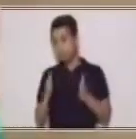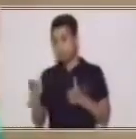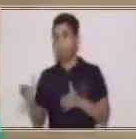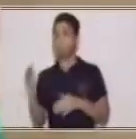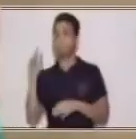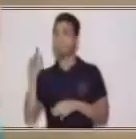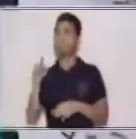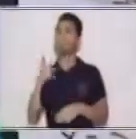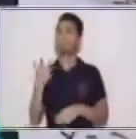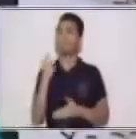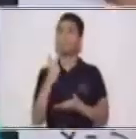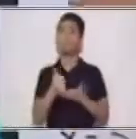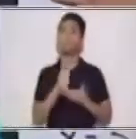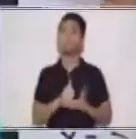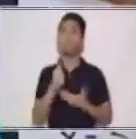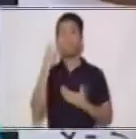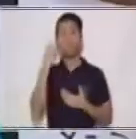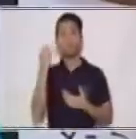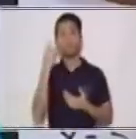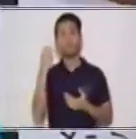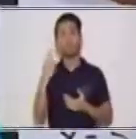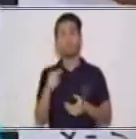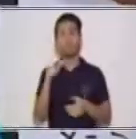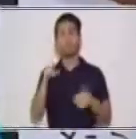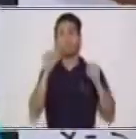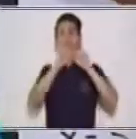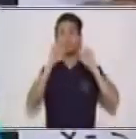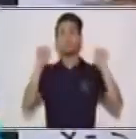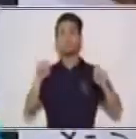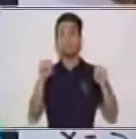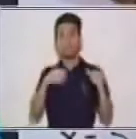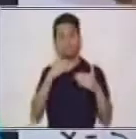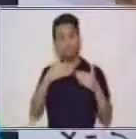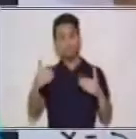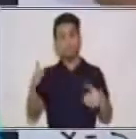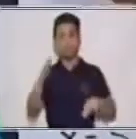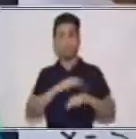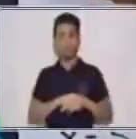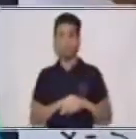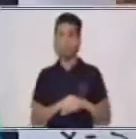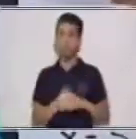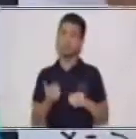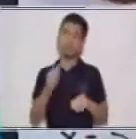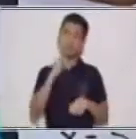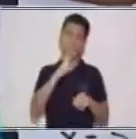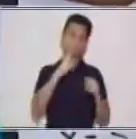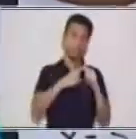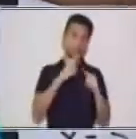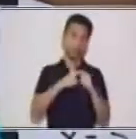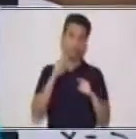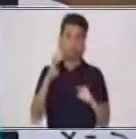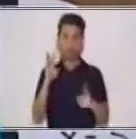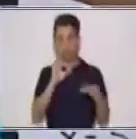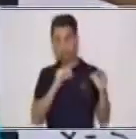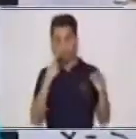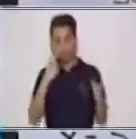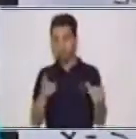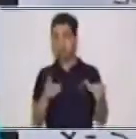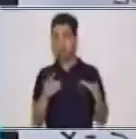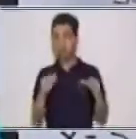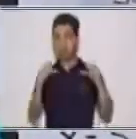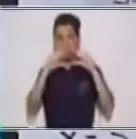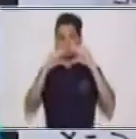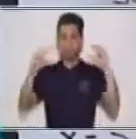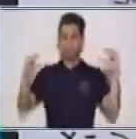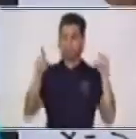va a ayudar a entender los siguientes sistemas que vamos a ver más complejos, como de 3x3 o rectangulares, como decía la